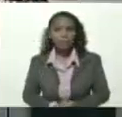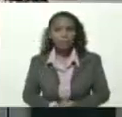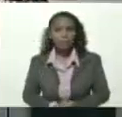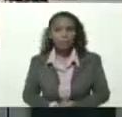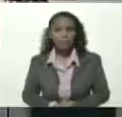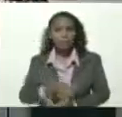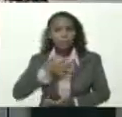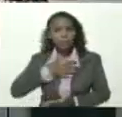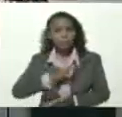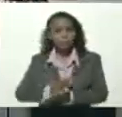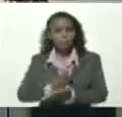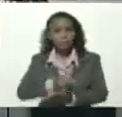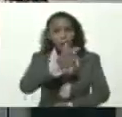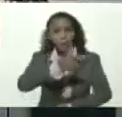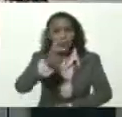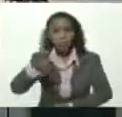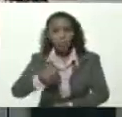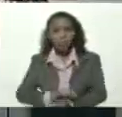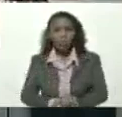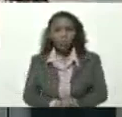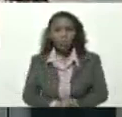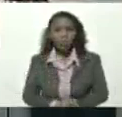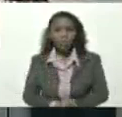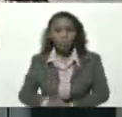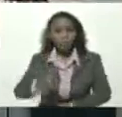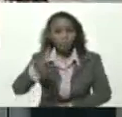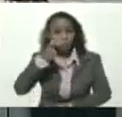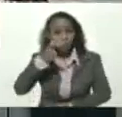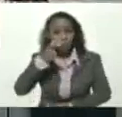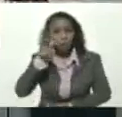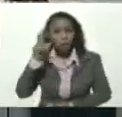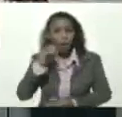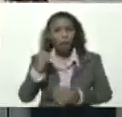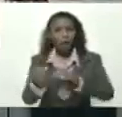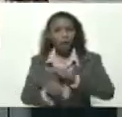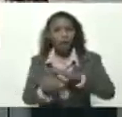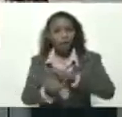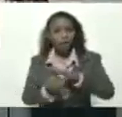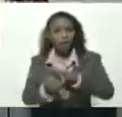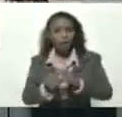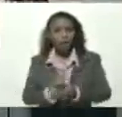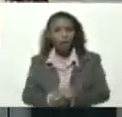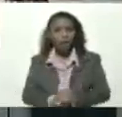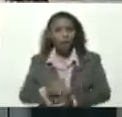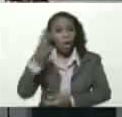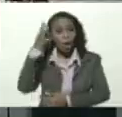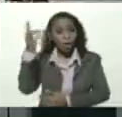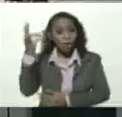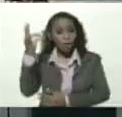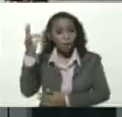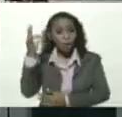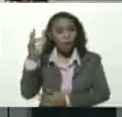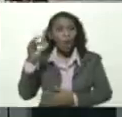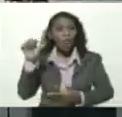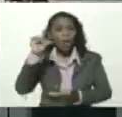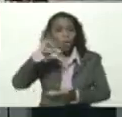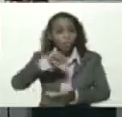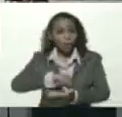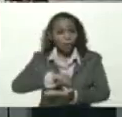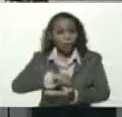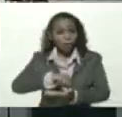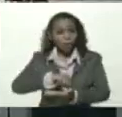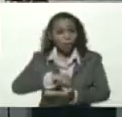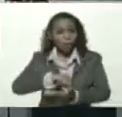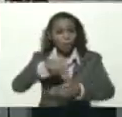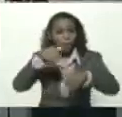la tranquilidad ciudadana y la seguridad de las instalaciones del Consejo y de los centros